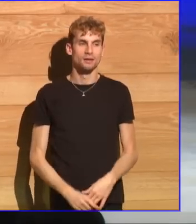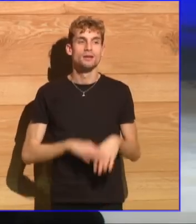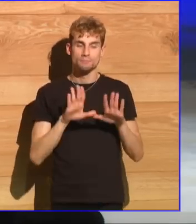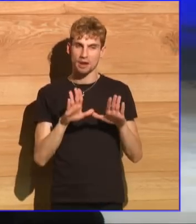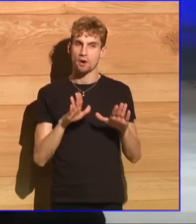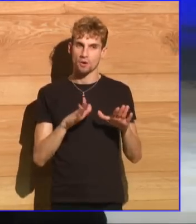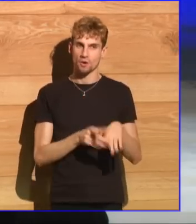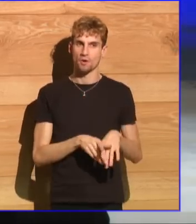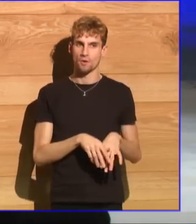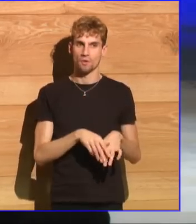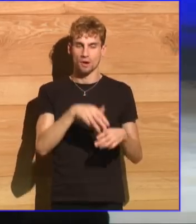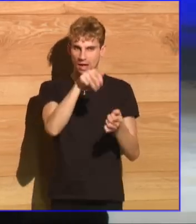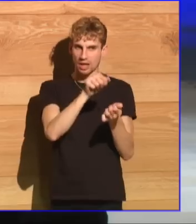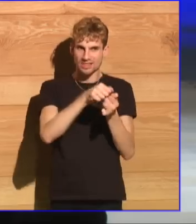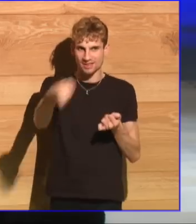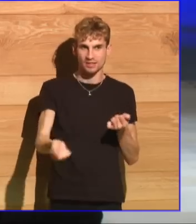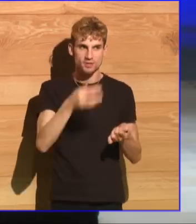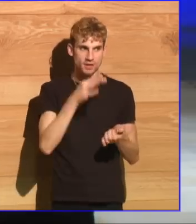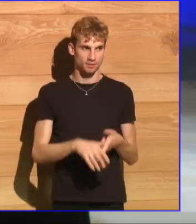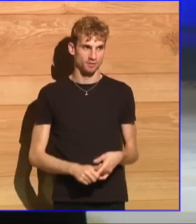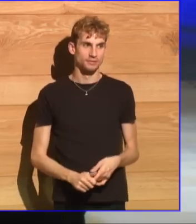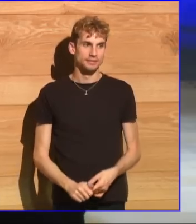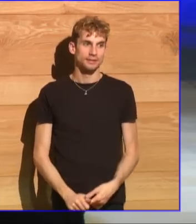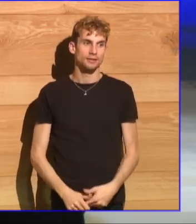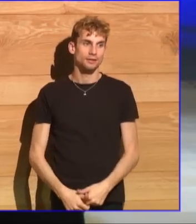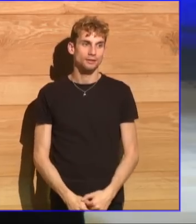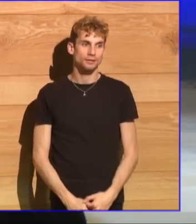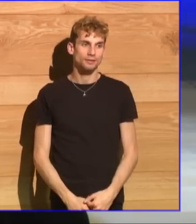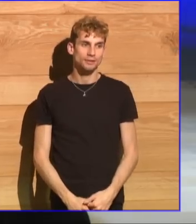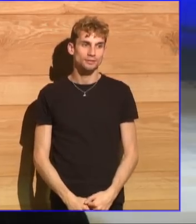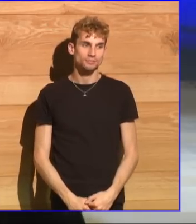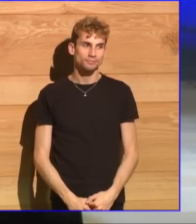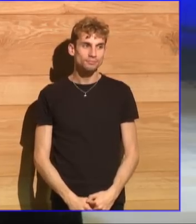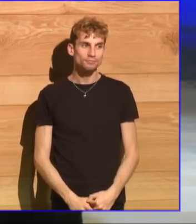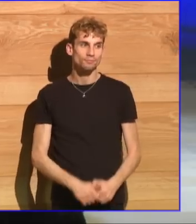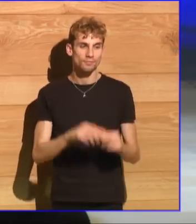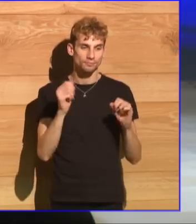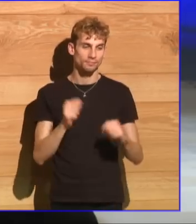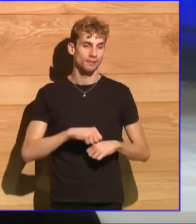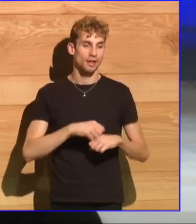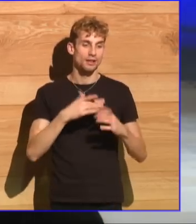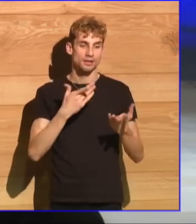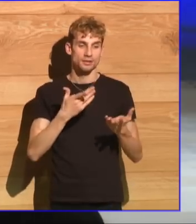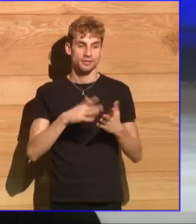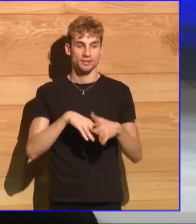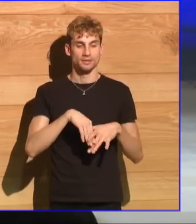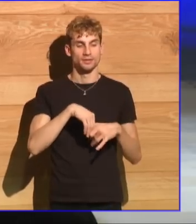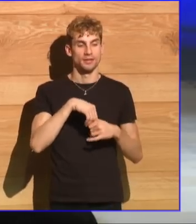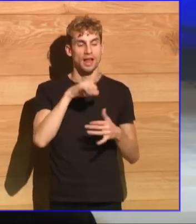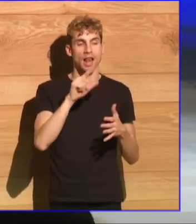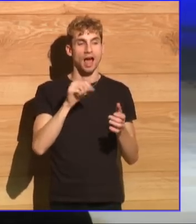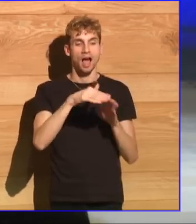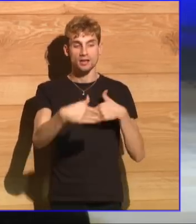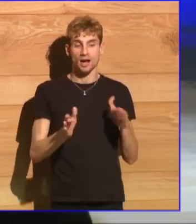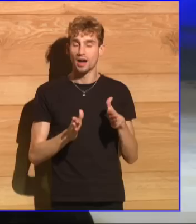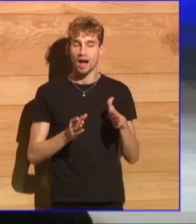siga encerrada. Pero no es así, ¿no? La paja en el smoking in your eyes, ¿vale? Siempre, ajeno. En el ojo ajeno. ¿Vale?